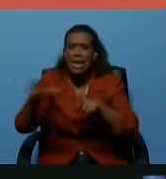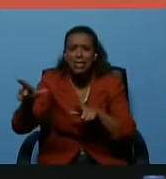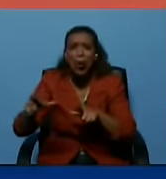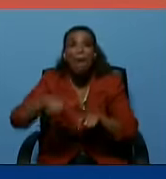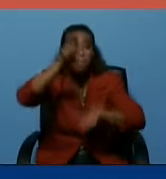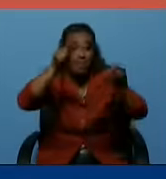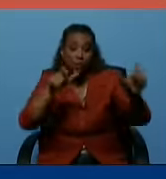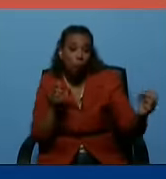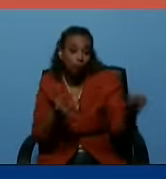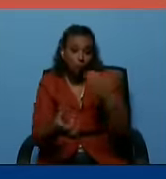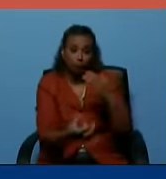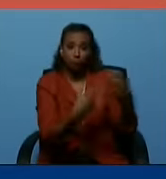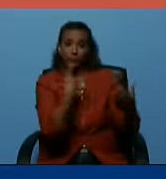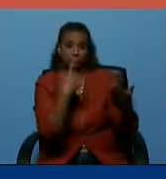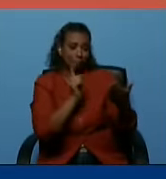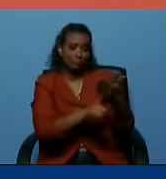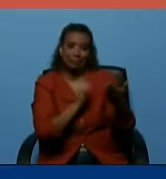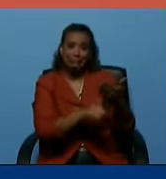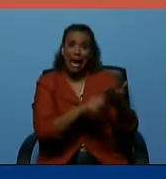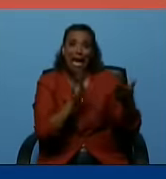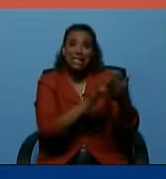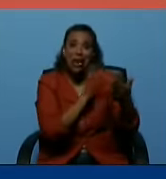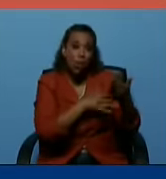para que les lleguen.